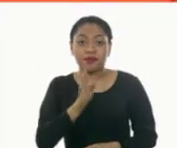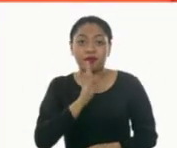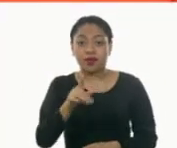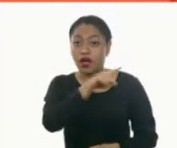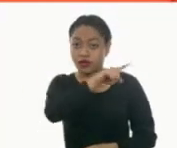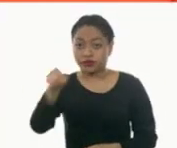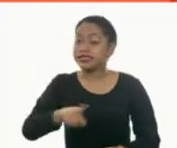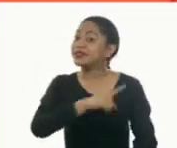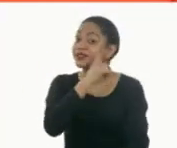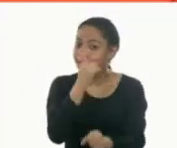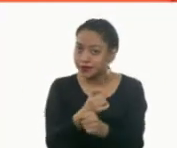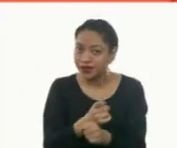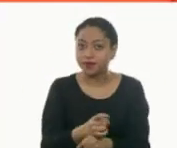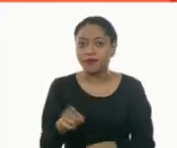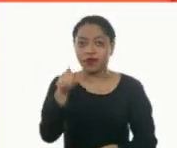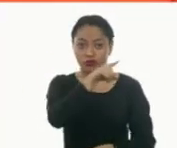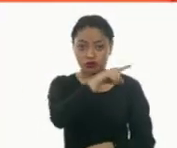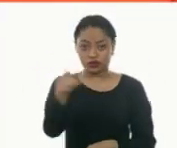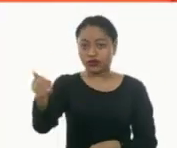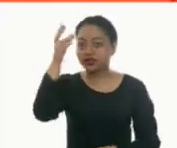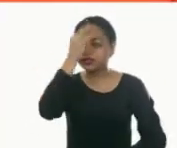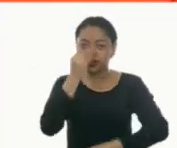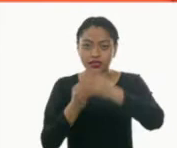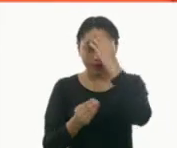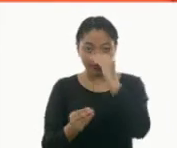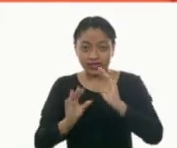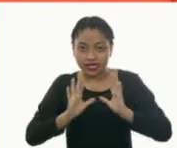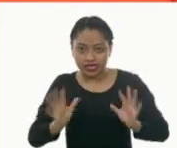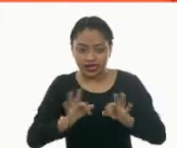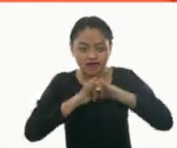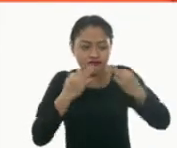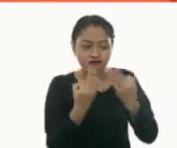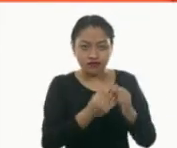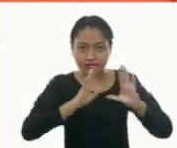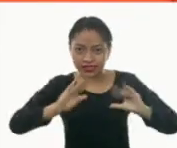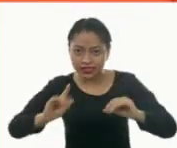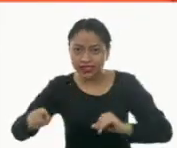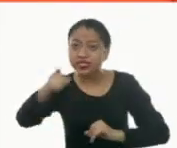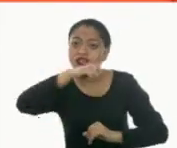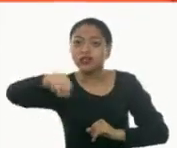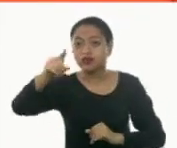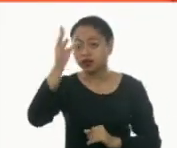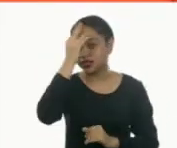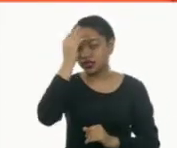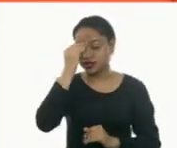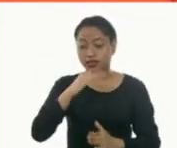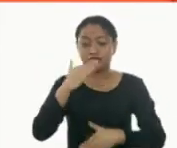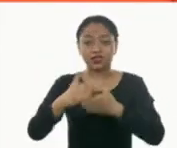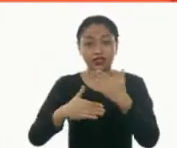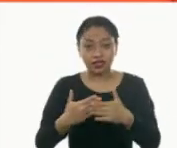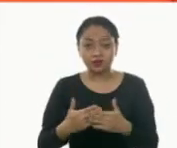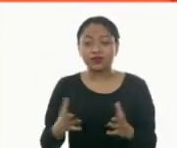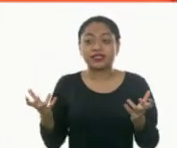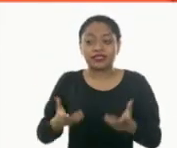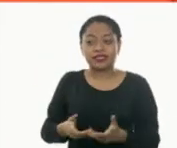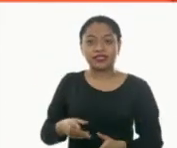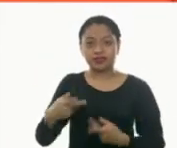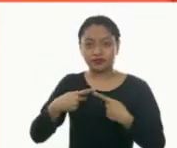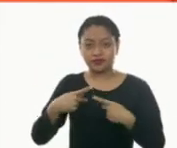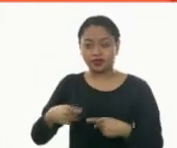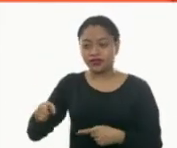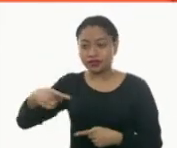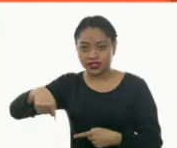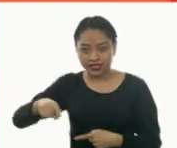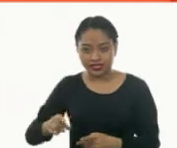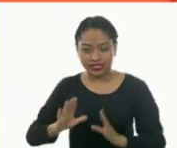primero necesitamos capacitarnos y conocer los métodos para poder aplicarlos correctamente, que eso es muy importante.